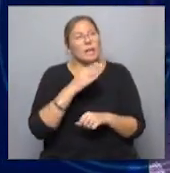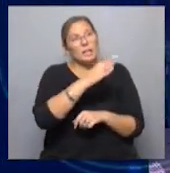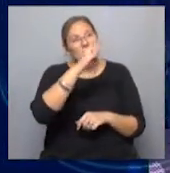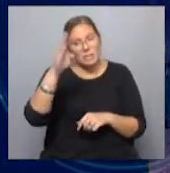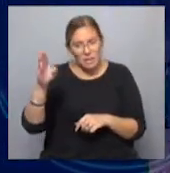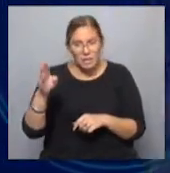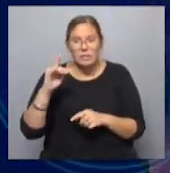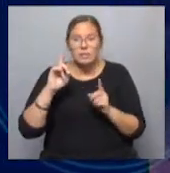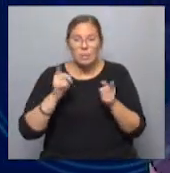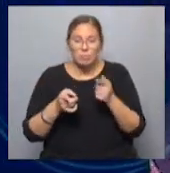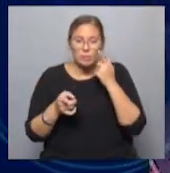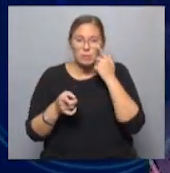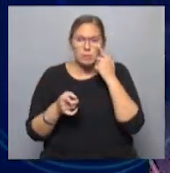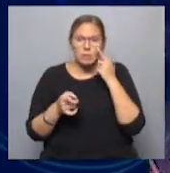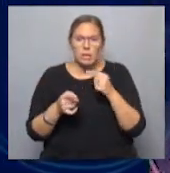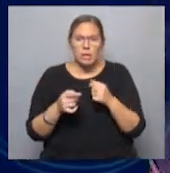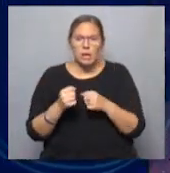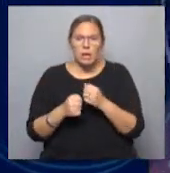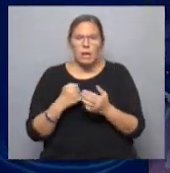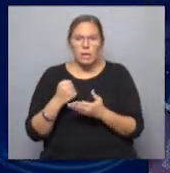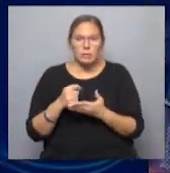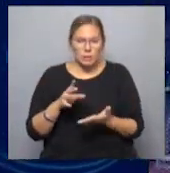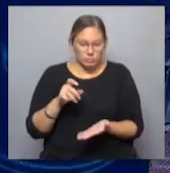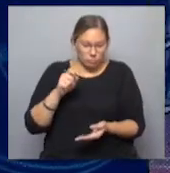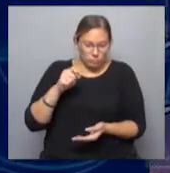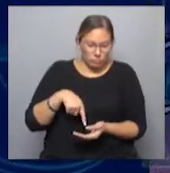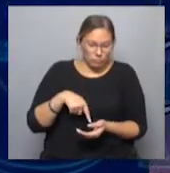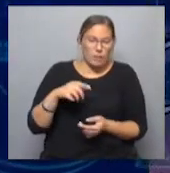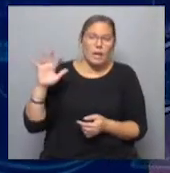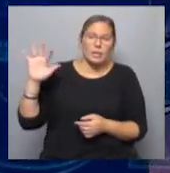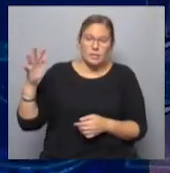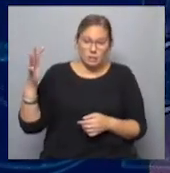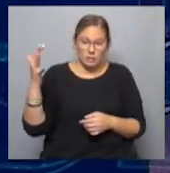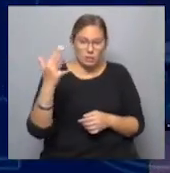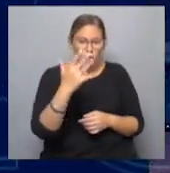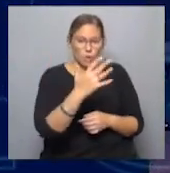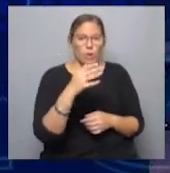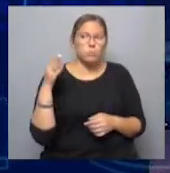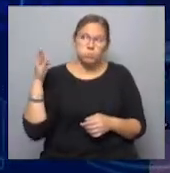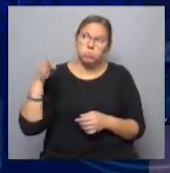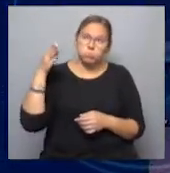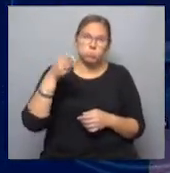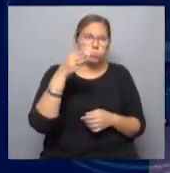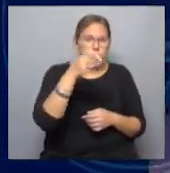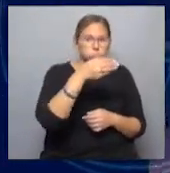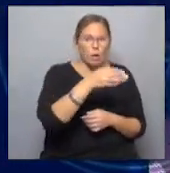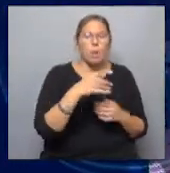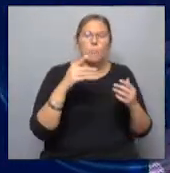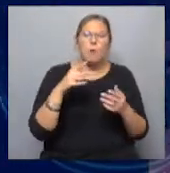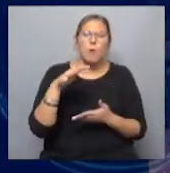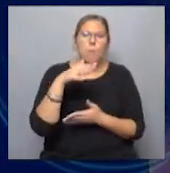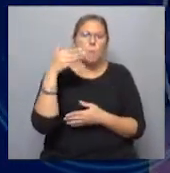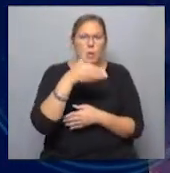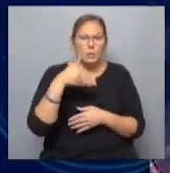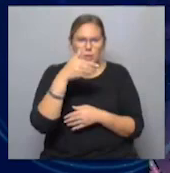también, hasta desde lo local al interior, como gira, como tal, porque hemos participado, por suerte,